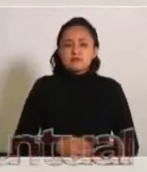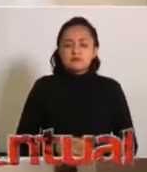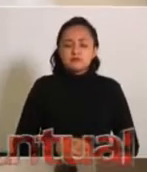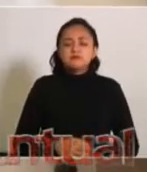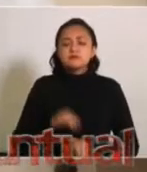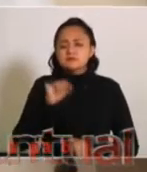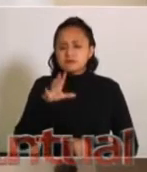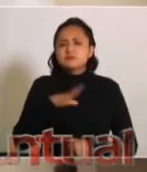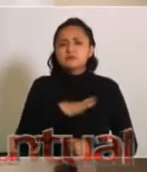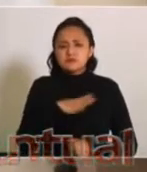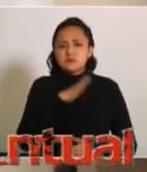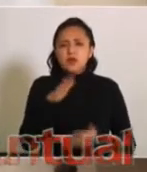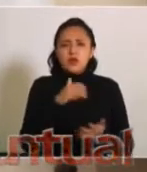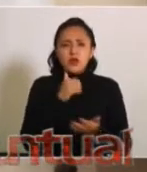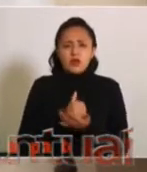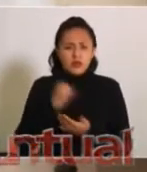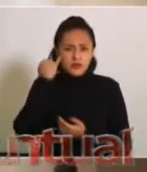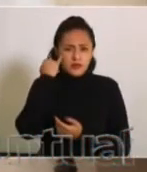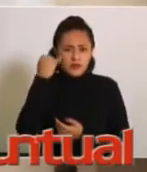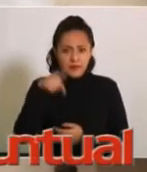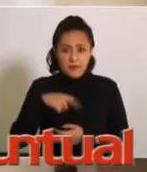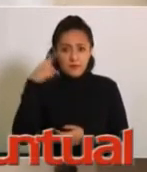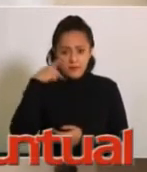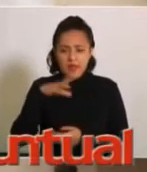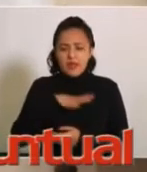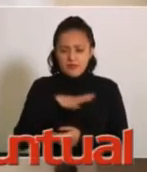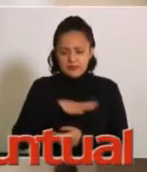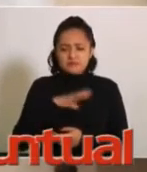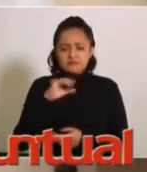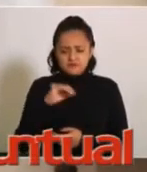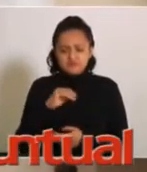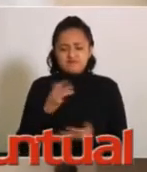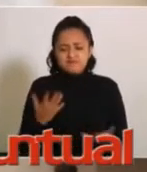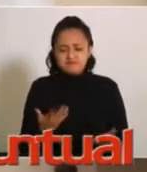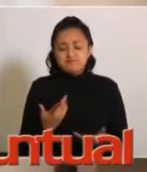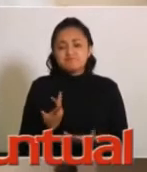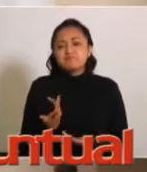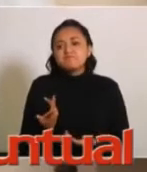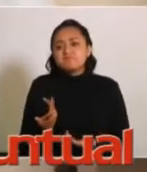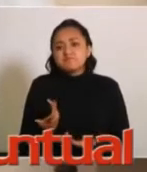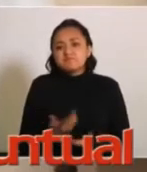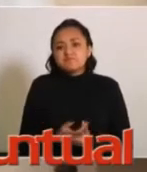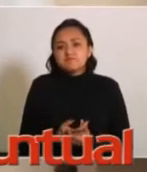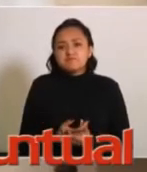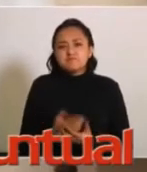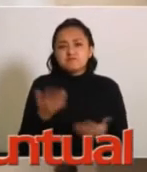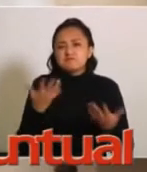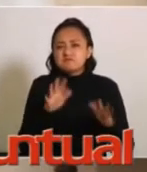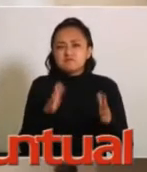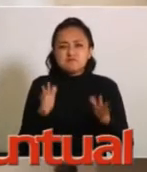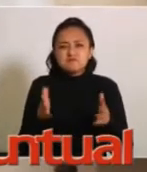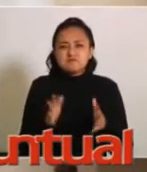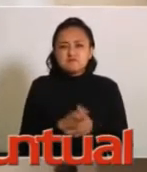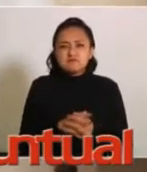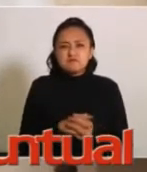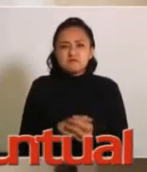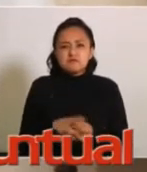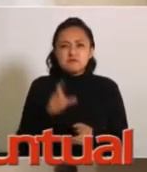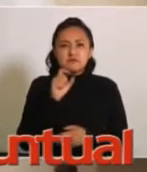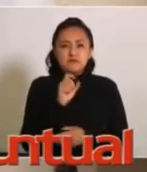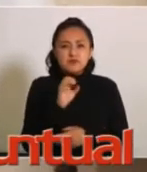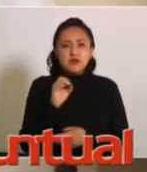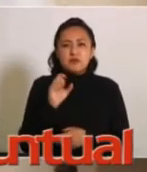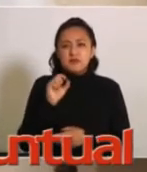si habrá ciudad de las ideas en puebla y allá por el 20